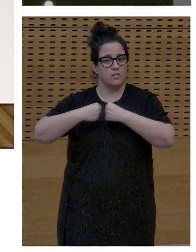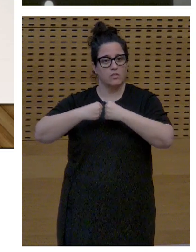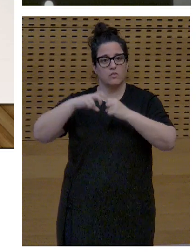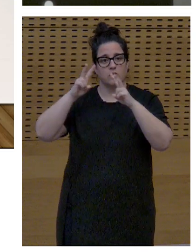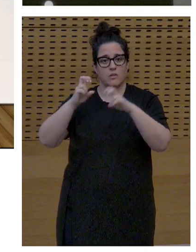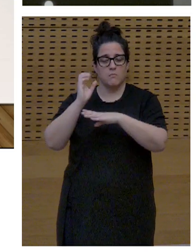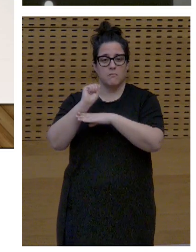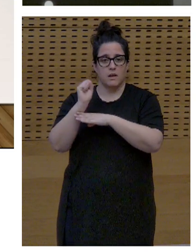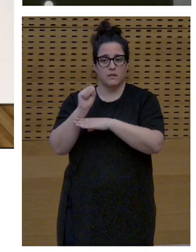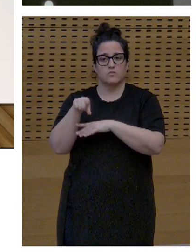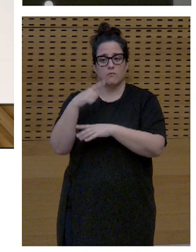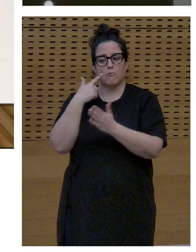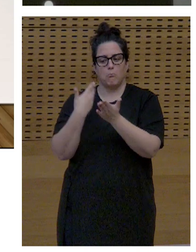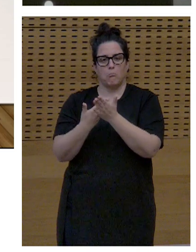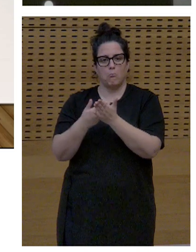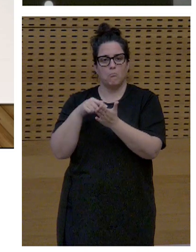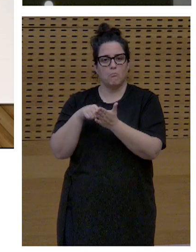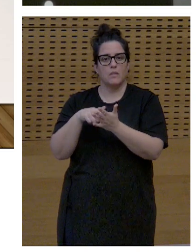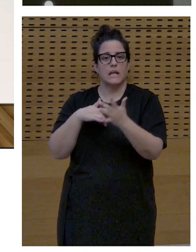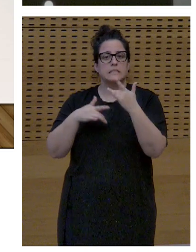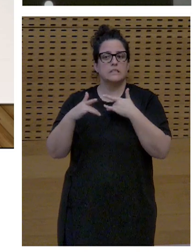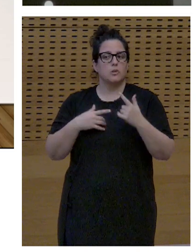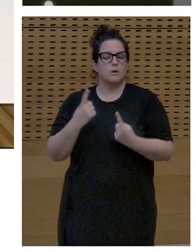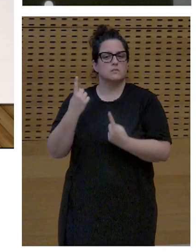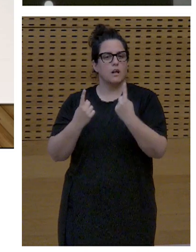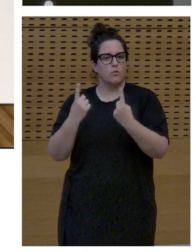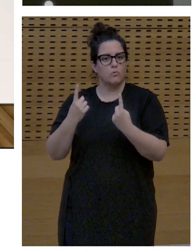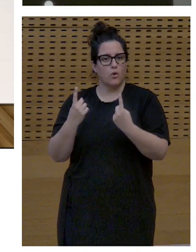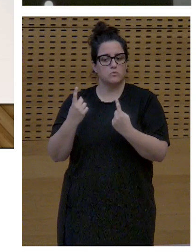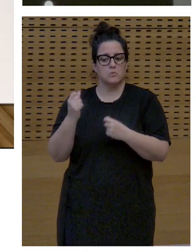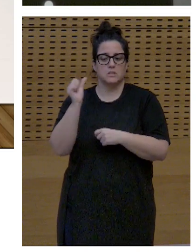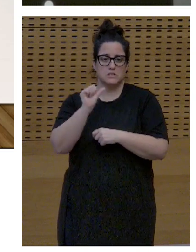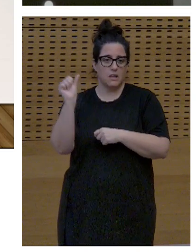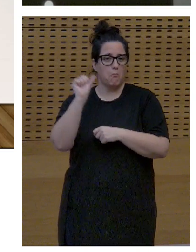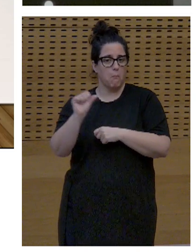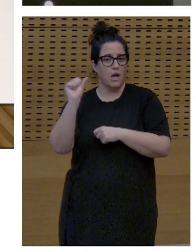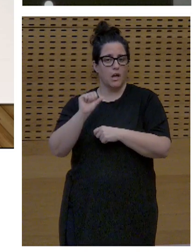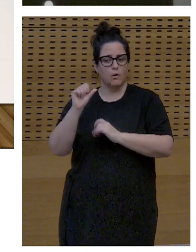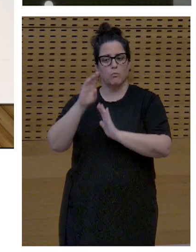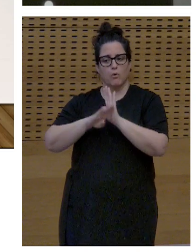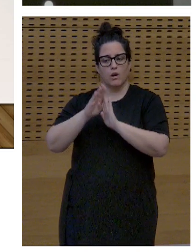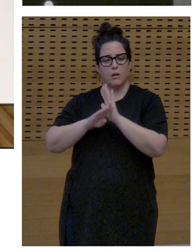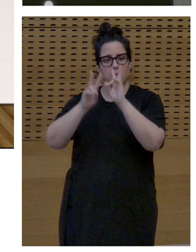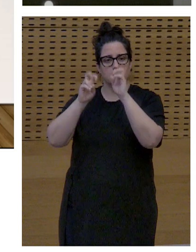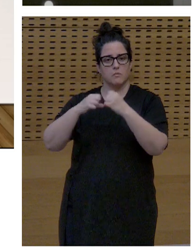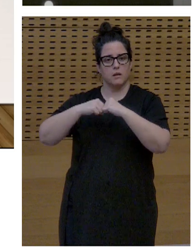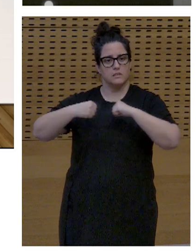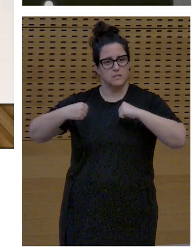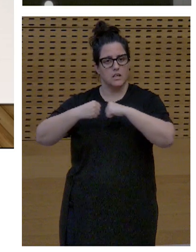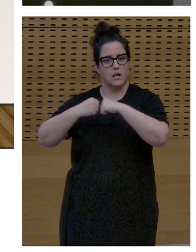mismo, ¿no? Pues se vio que había síntomas que después de unas semanas con un programa de estiramiento